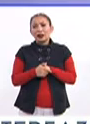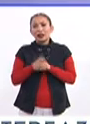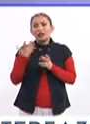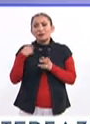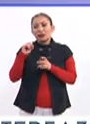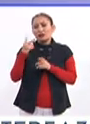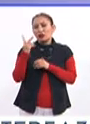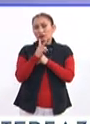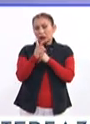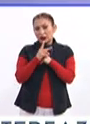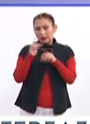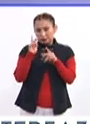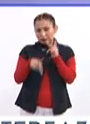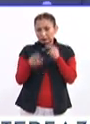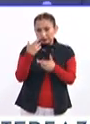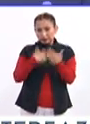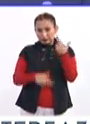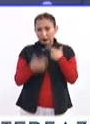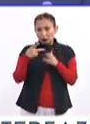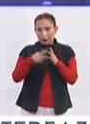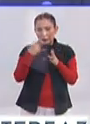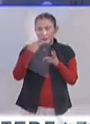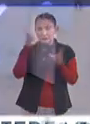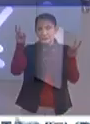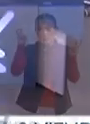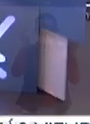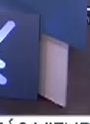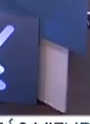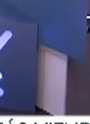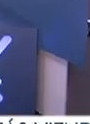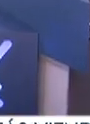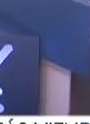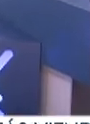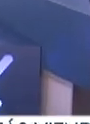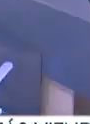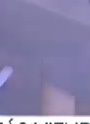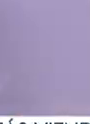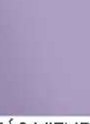los 22 países. Vamos a una pausa y regresamos y retomamos estos temas.